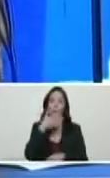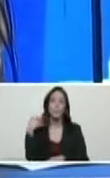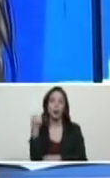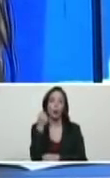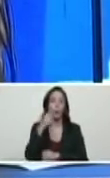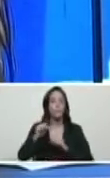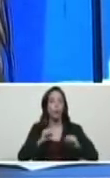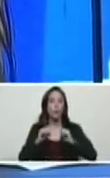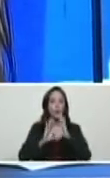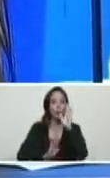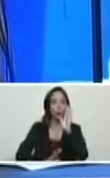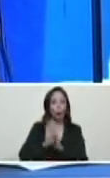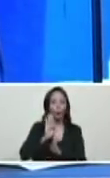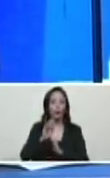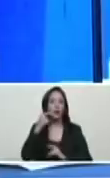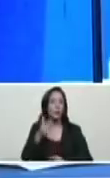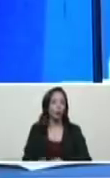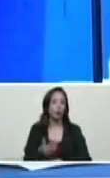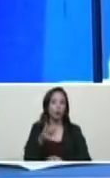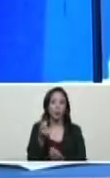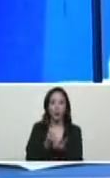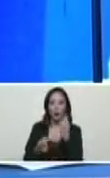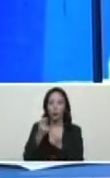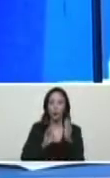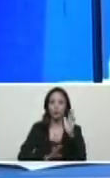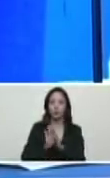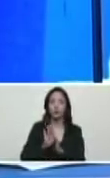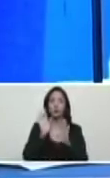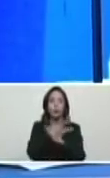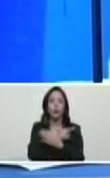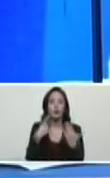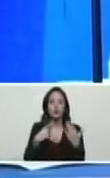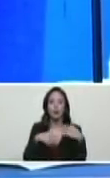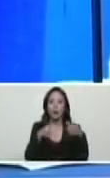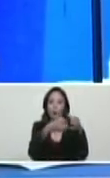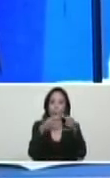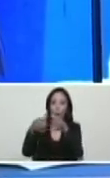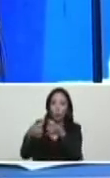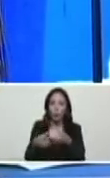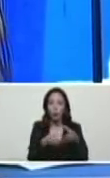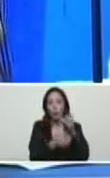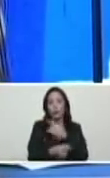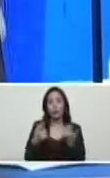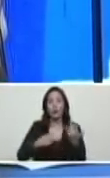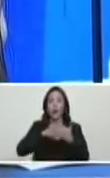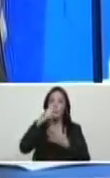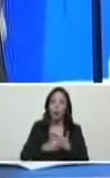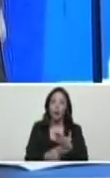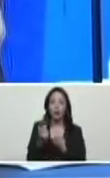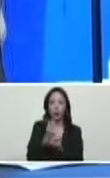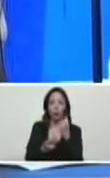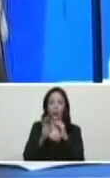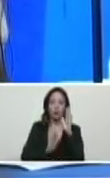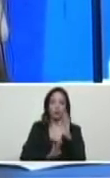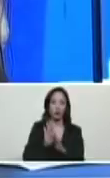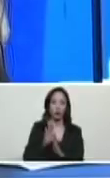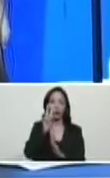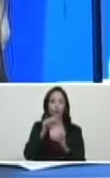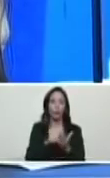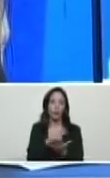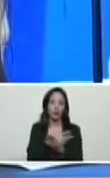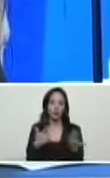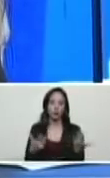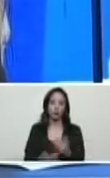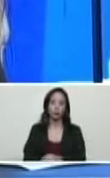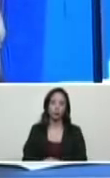motores fundamentales, importantes, de esos 16 motores en el marco del plan de recuperación, crecimiento y prosperidad económica de